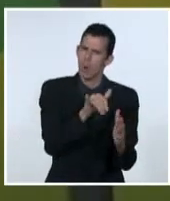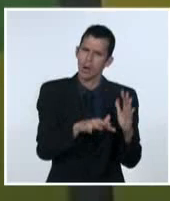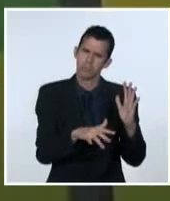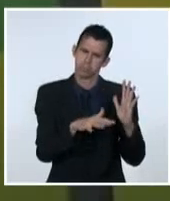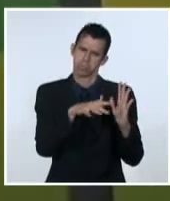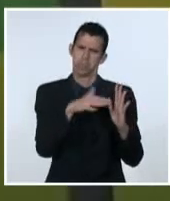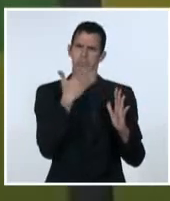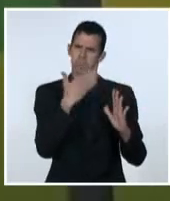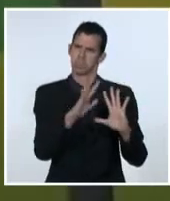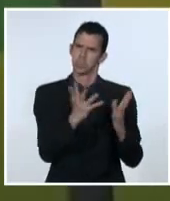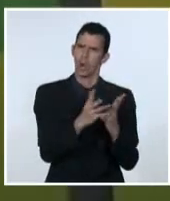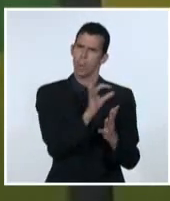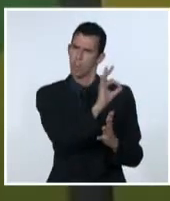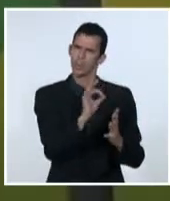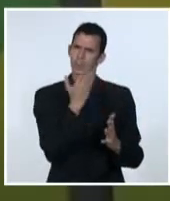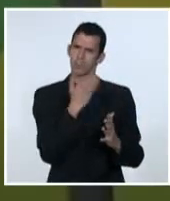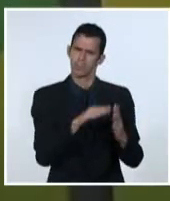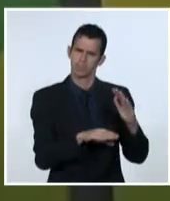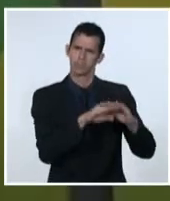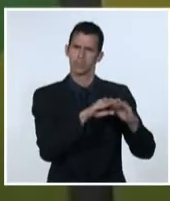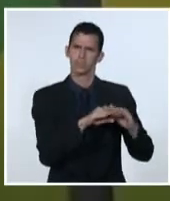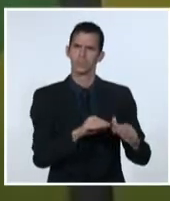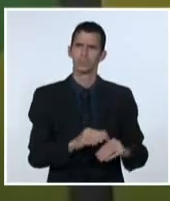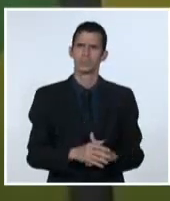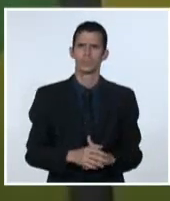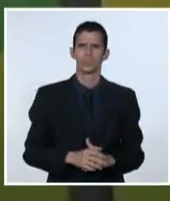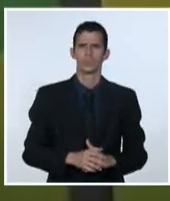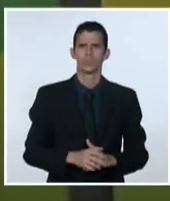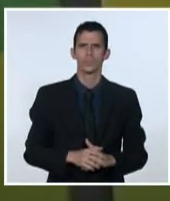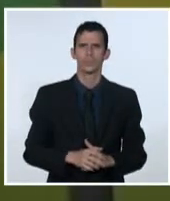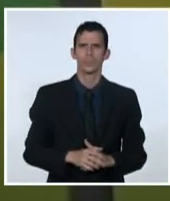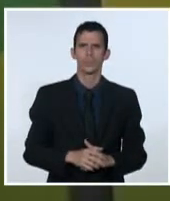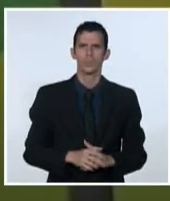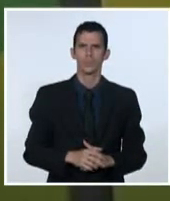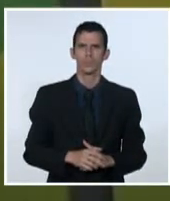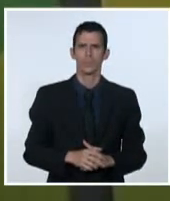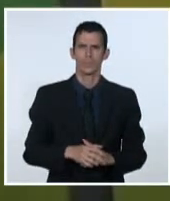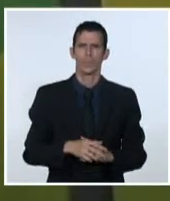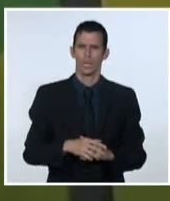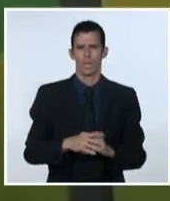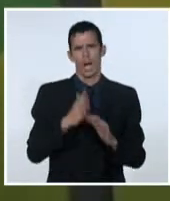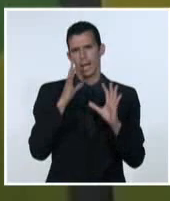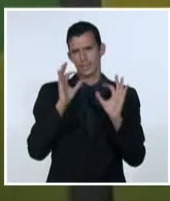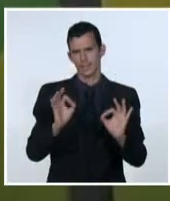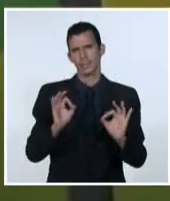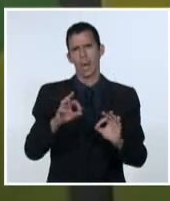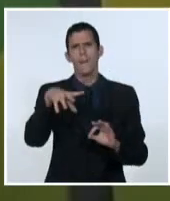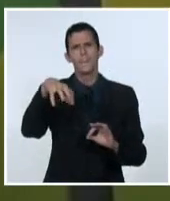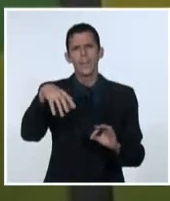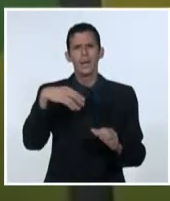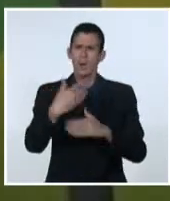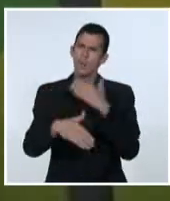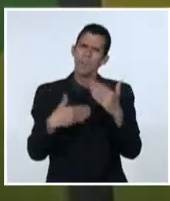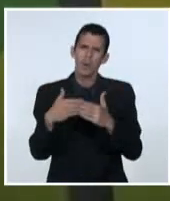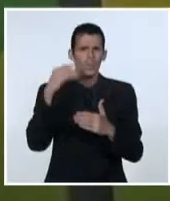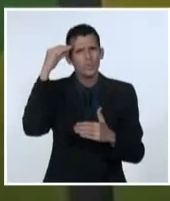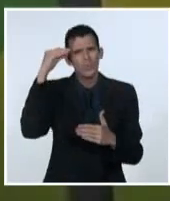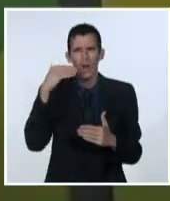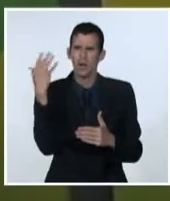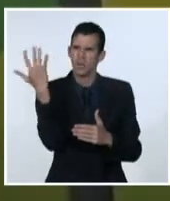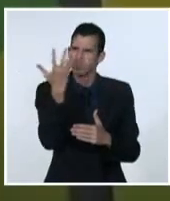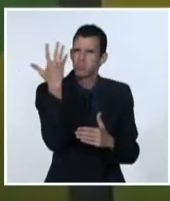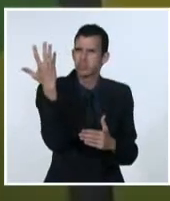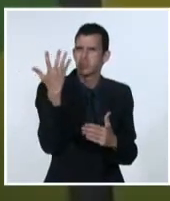además que las presas poseen una capacidad para asumir grandes volúmenes de agua a partir del deterioro de las condiciones del tiempo